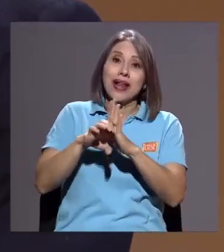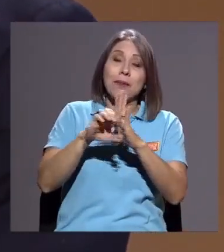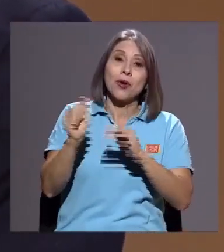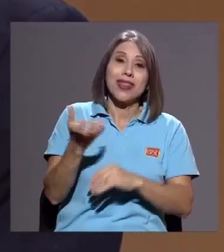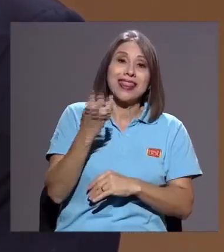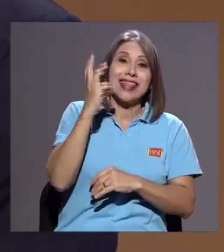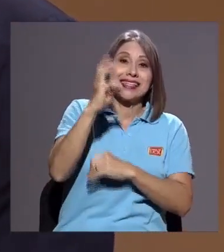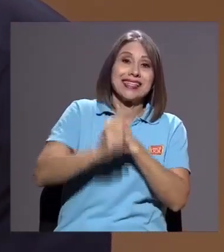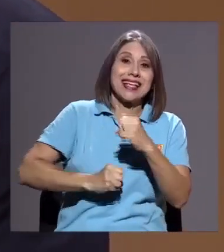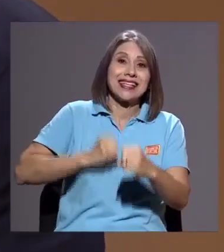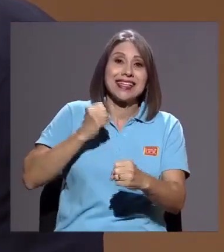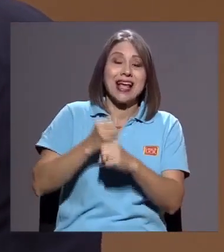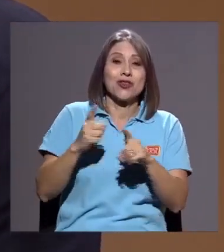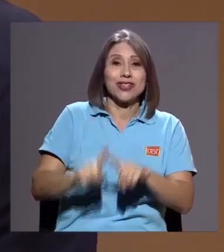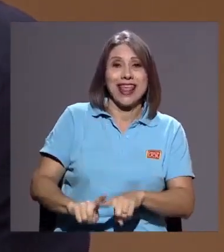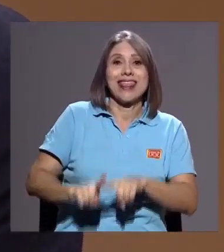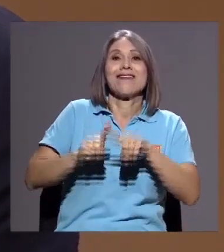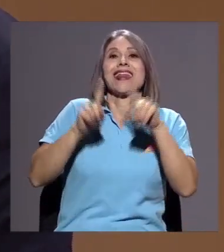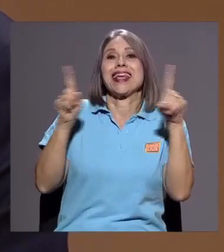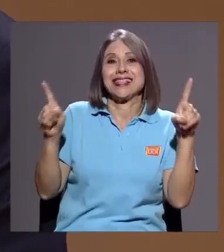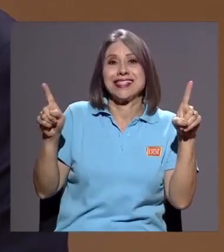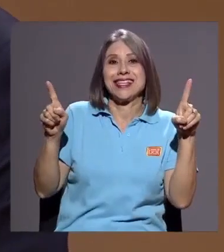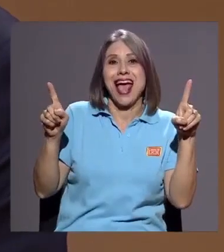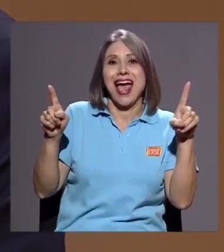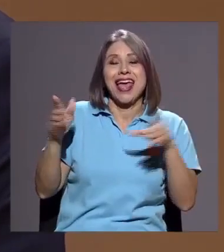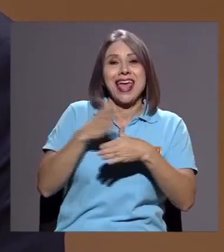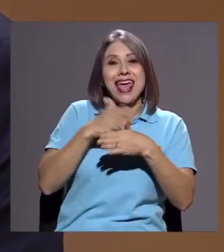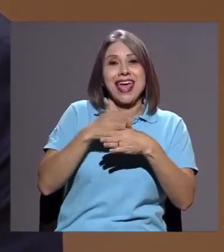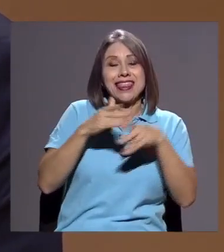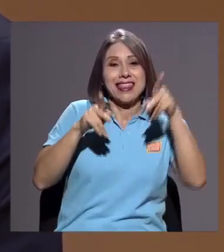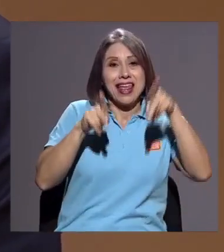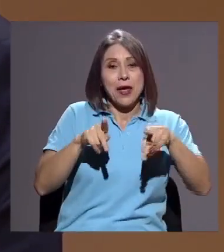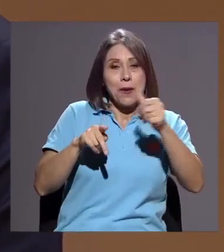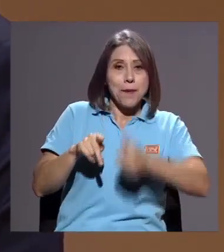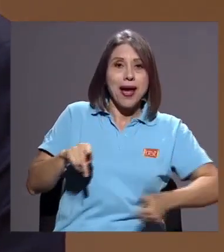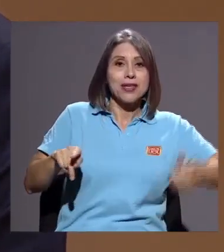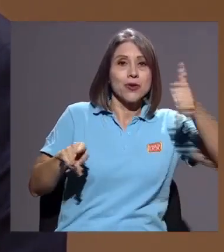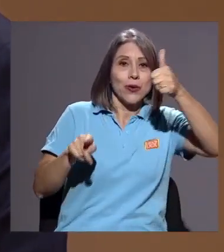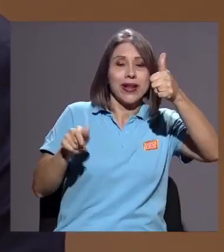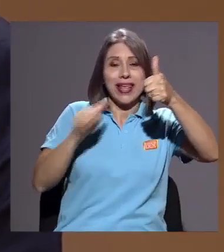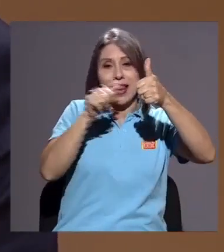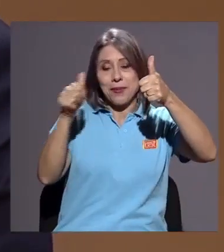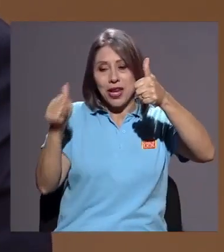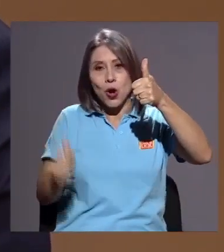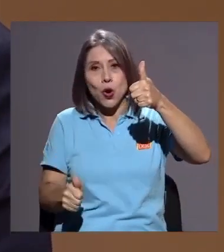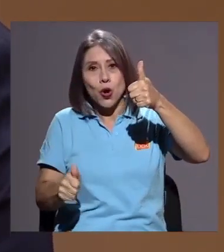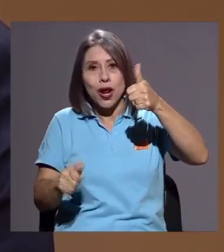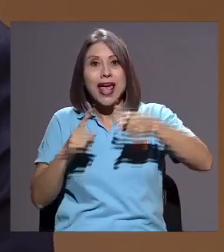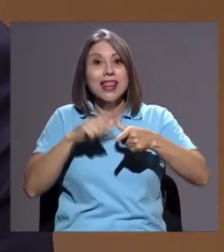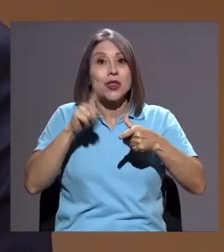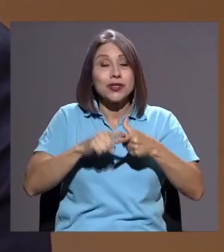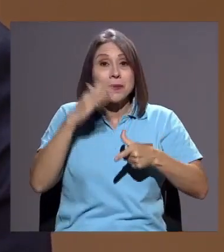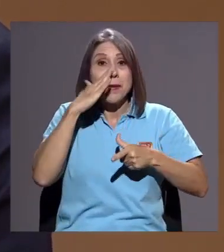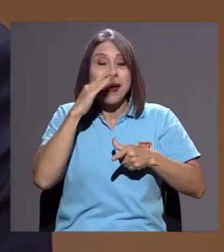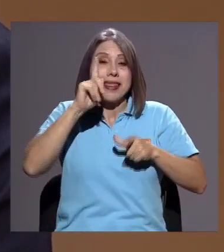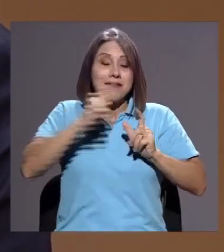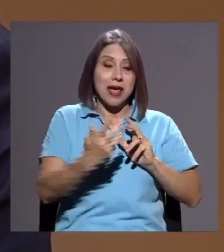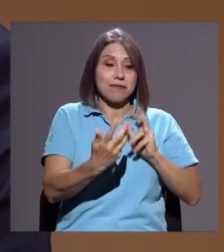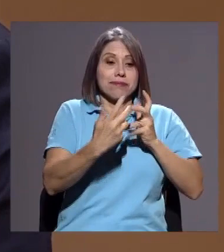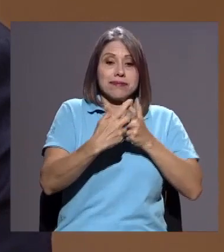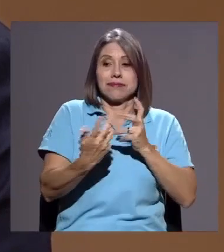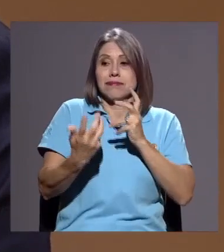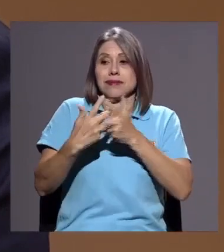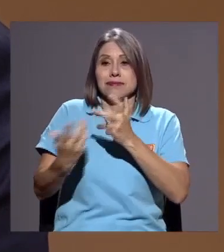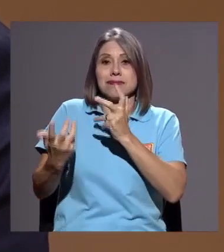mayor y el menor, ¿verdad? Con lo cual tenía que adaptarse a diferentes etapas de la vida de cada uno de nosotros. En